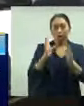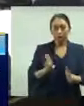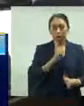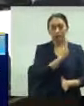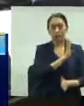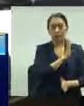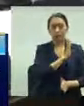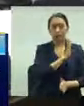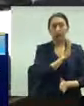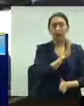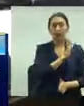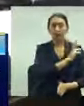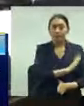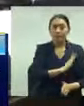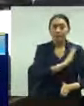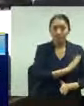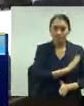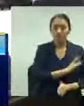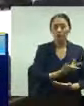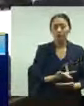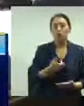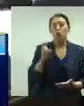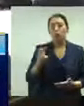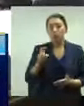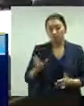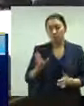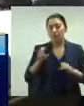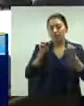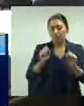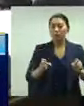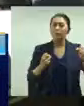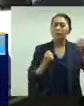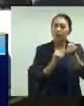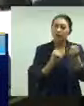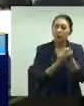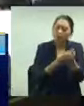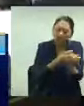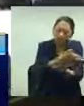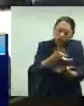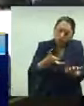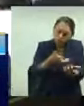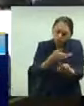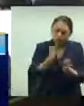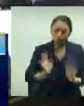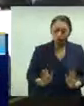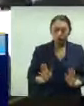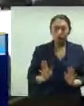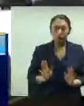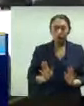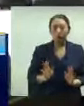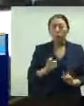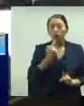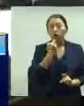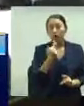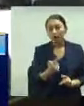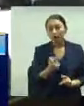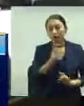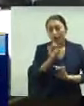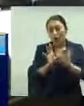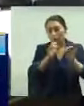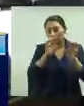apoyar sin perjudicarnos mutuamente, ¿verdad? Porque a veces alguien puede decir es poco, otros van a decir es mucho,